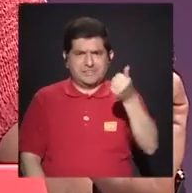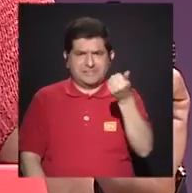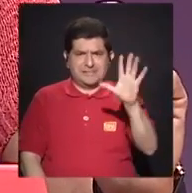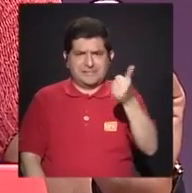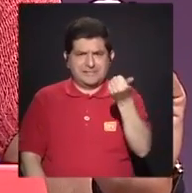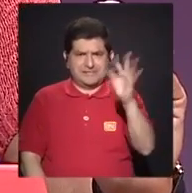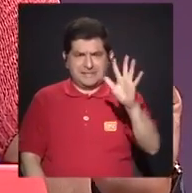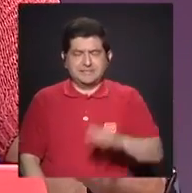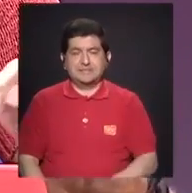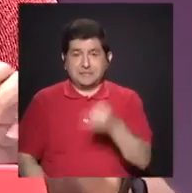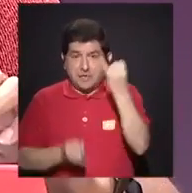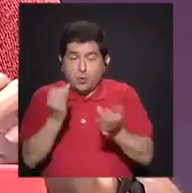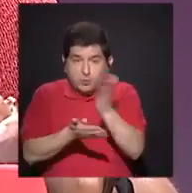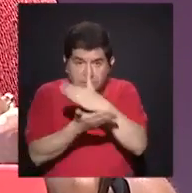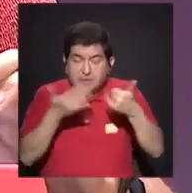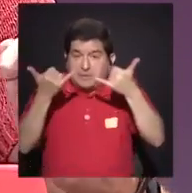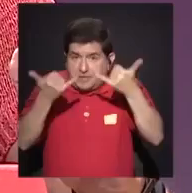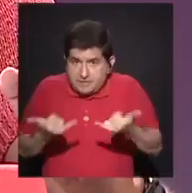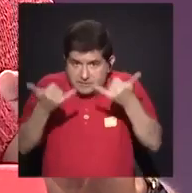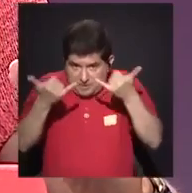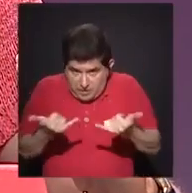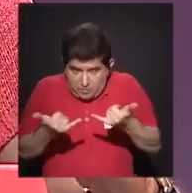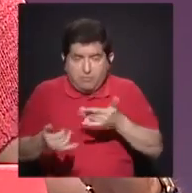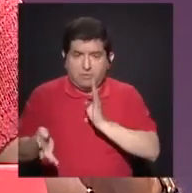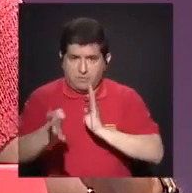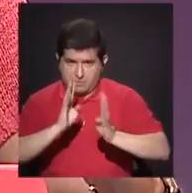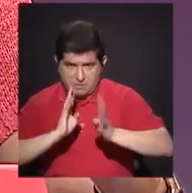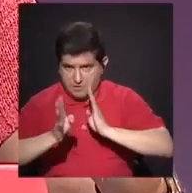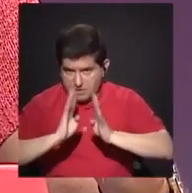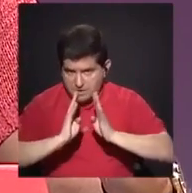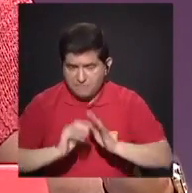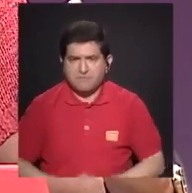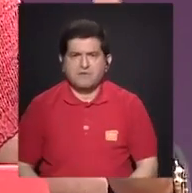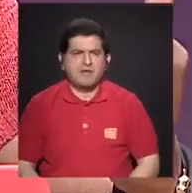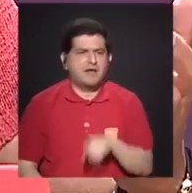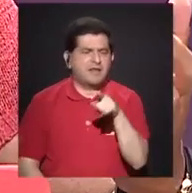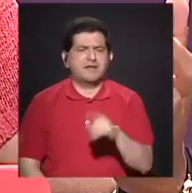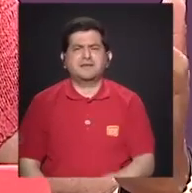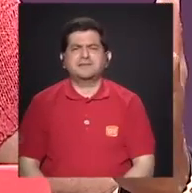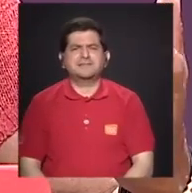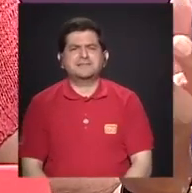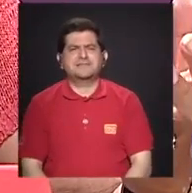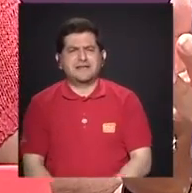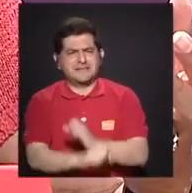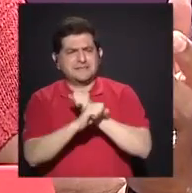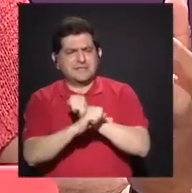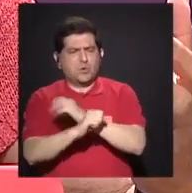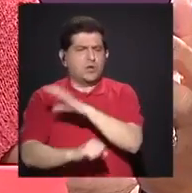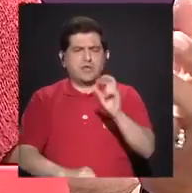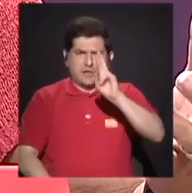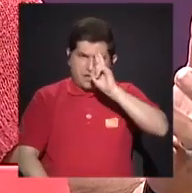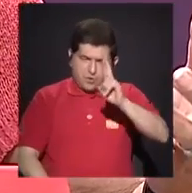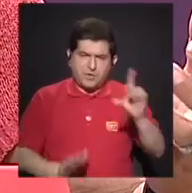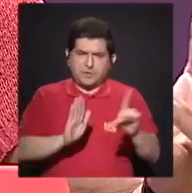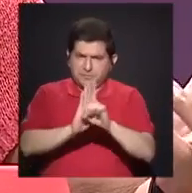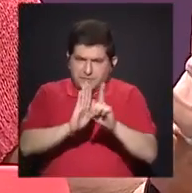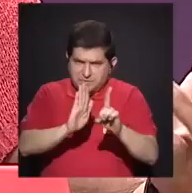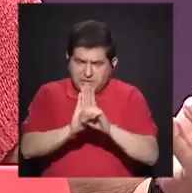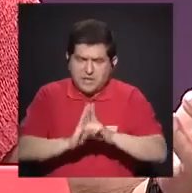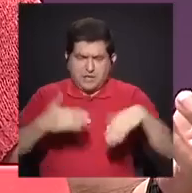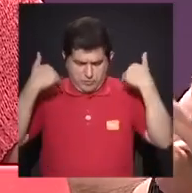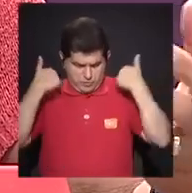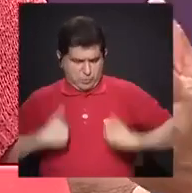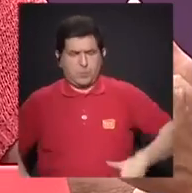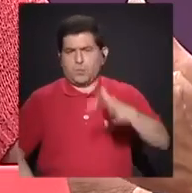nuestro último segmento y en él vamos a conversar sobre esa garantía y respeto de los derechos humanos